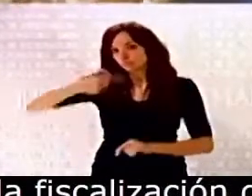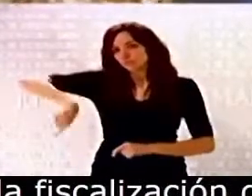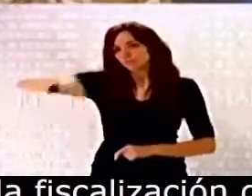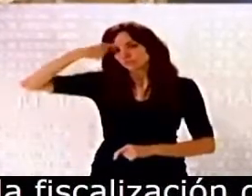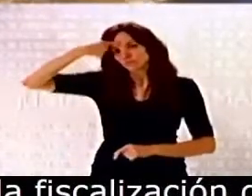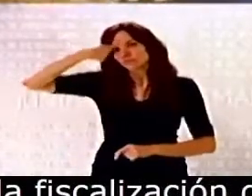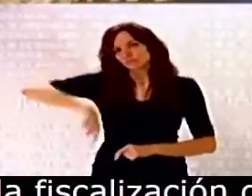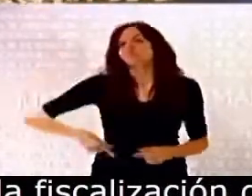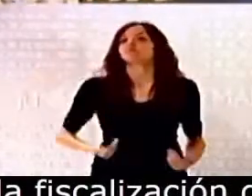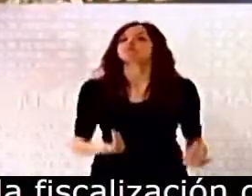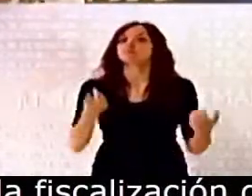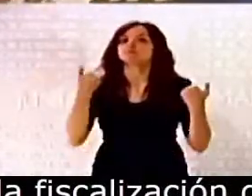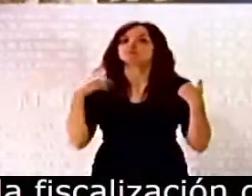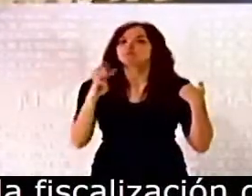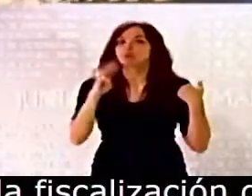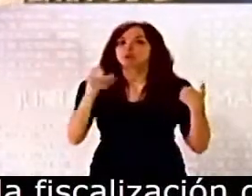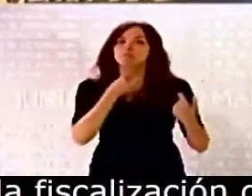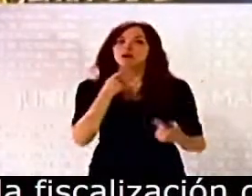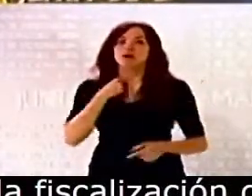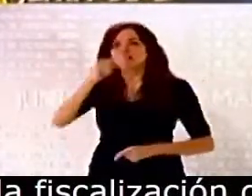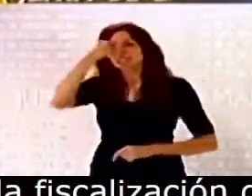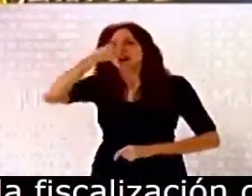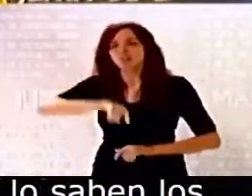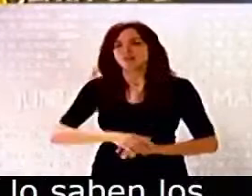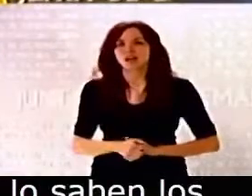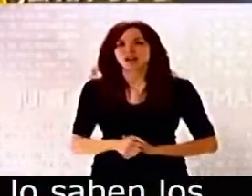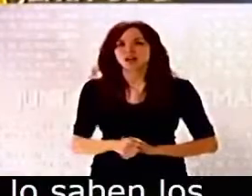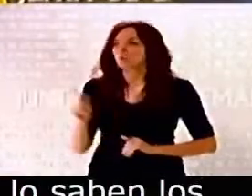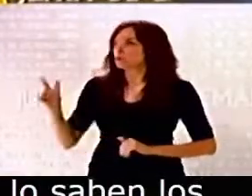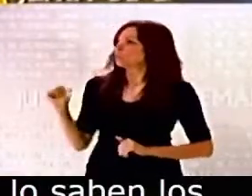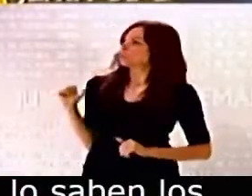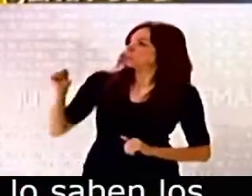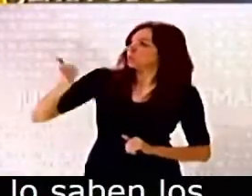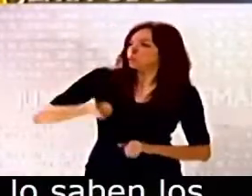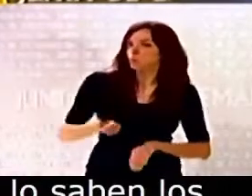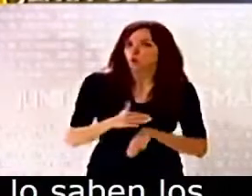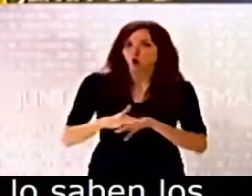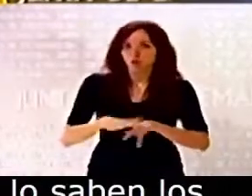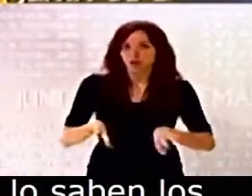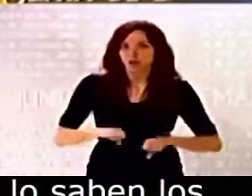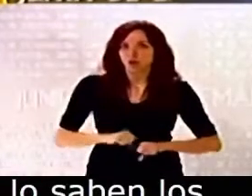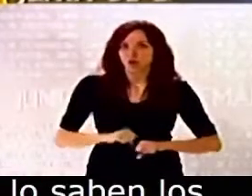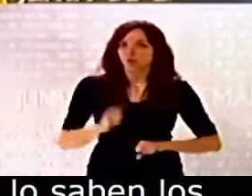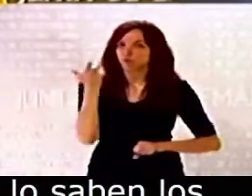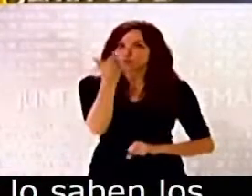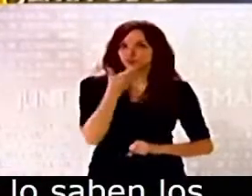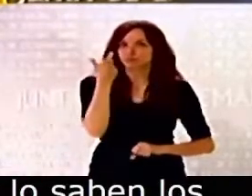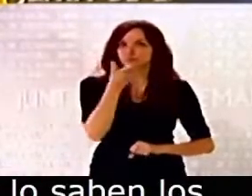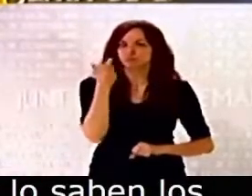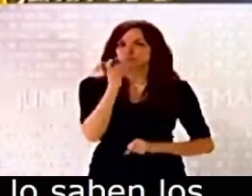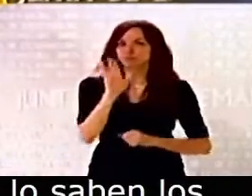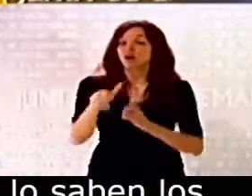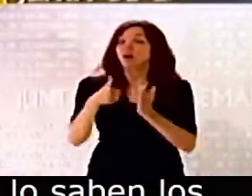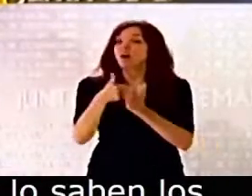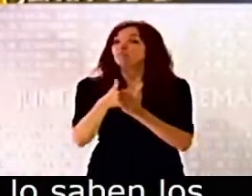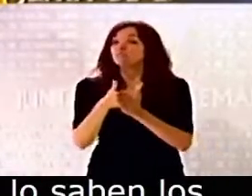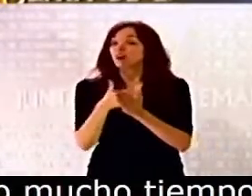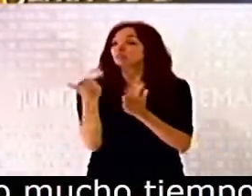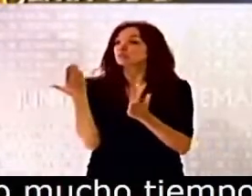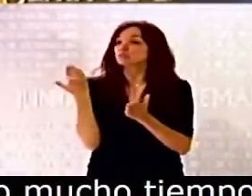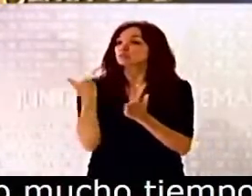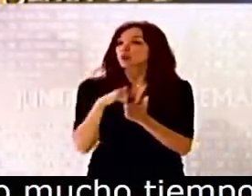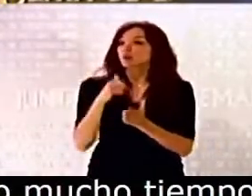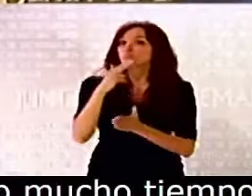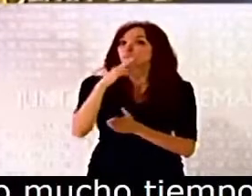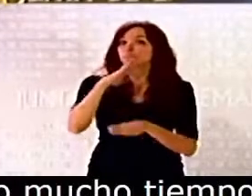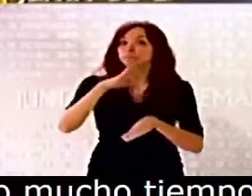los responsables del PP de Badajoz, que han estado gobernando mucho tiempo, tanto hasta que se cumple la negociación que hicieron